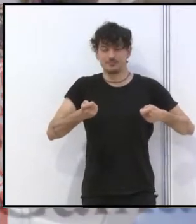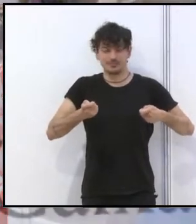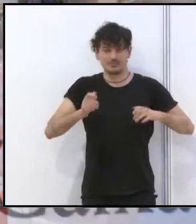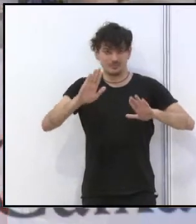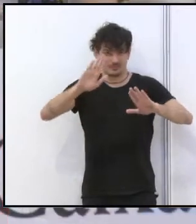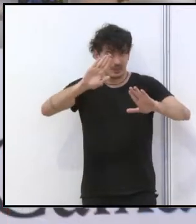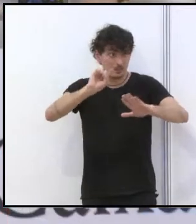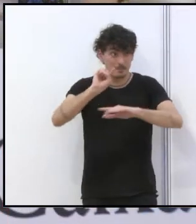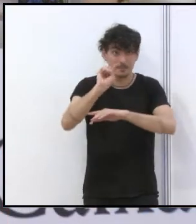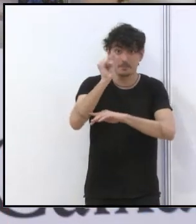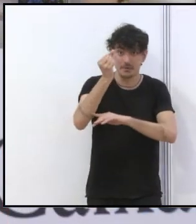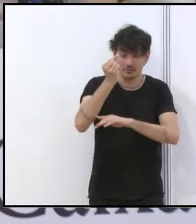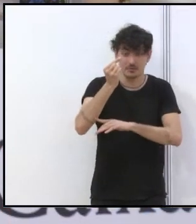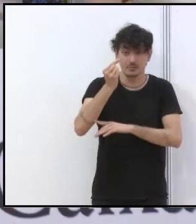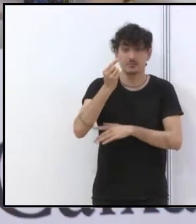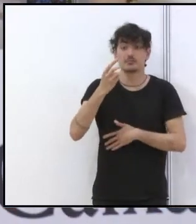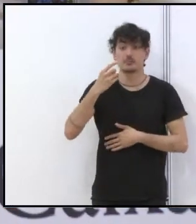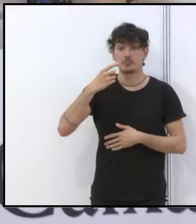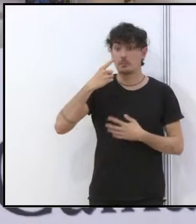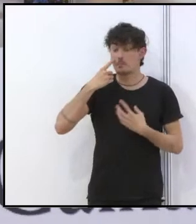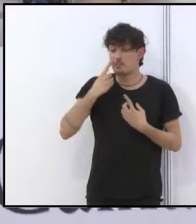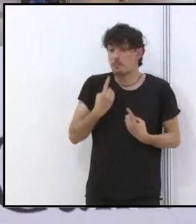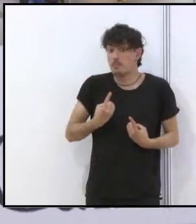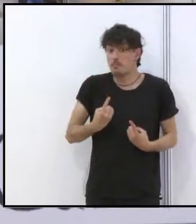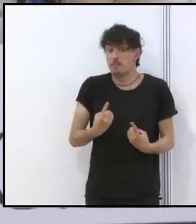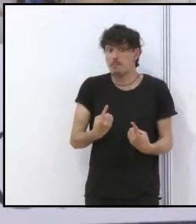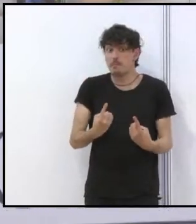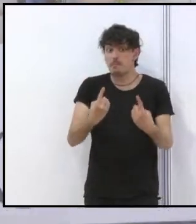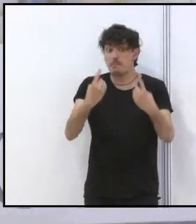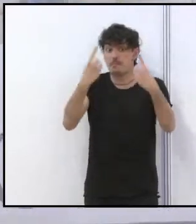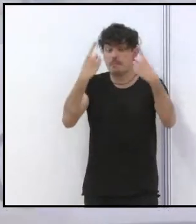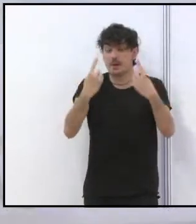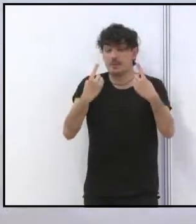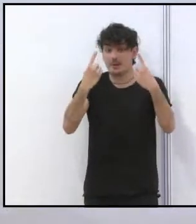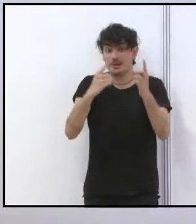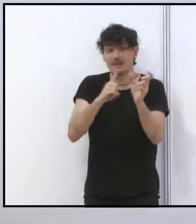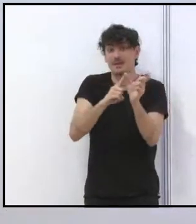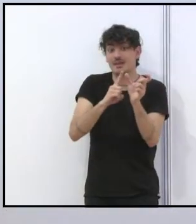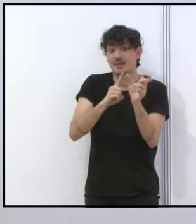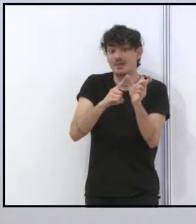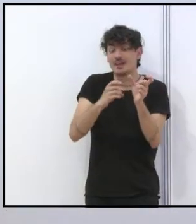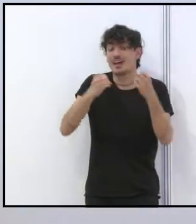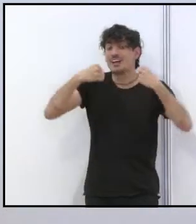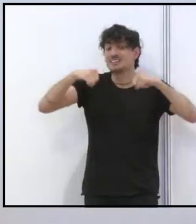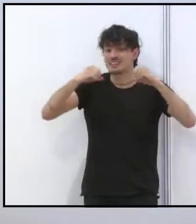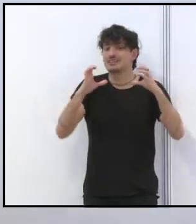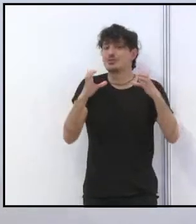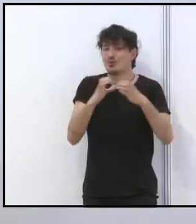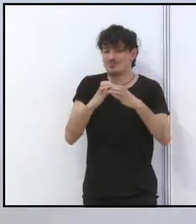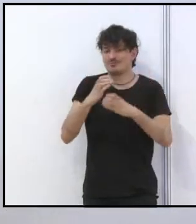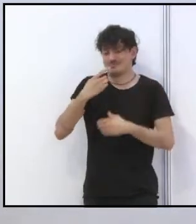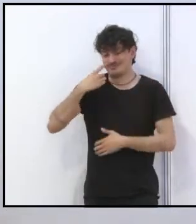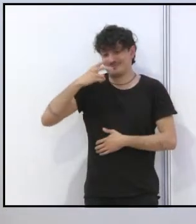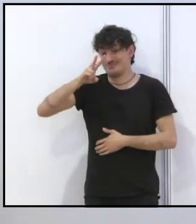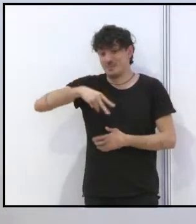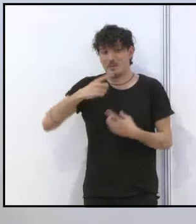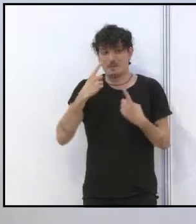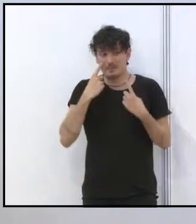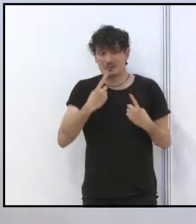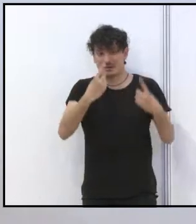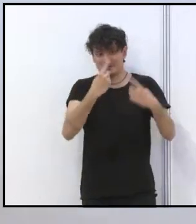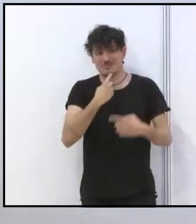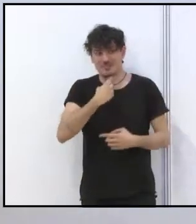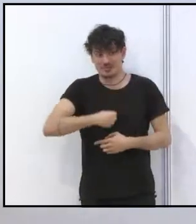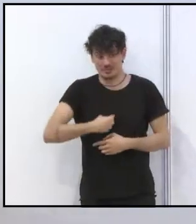primero reconocer que es la primera vez en la vida que Nuria me reconoce que el término de ensayito me he rendido. Tiene algún sentido. Y a colación me